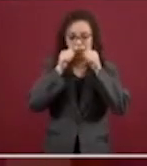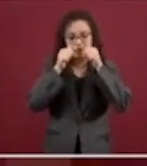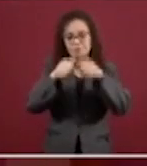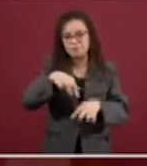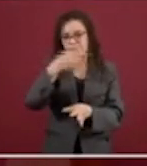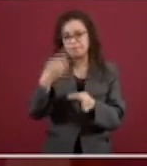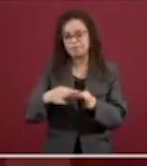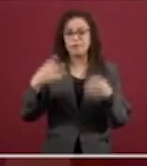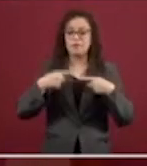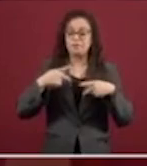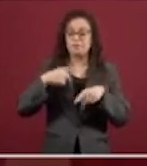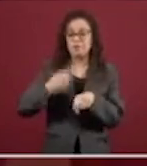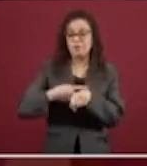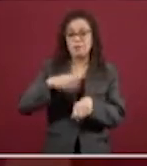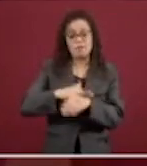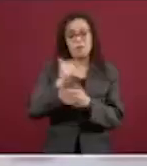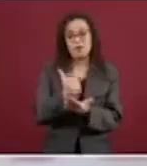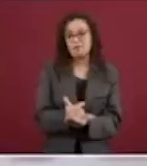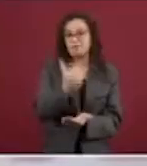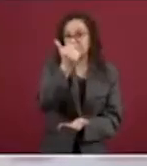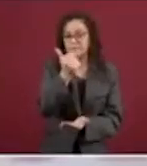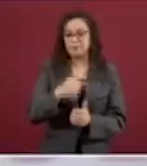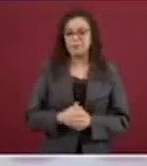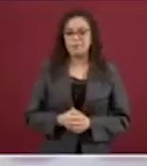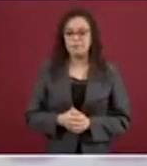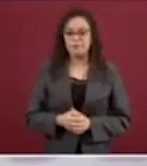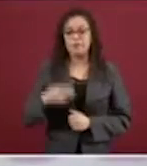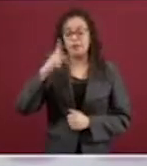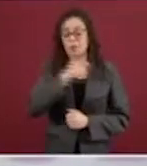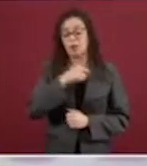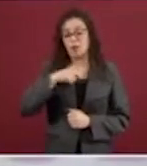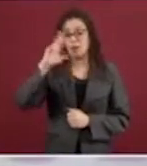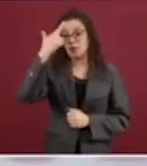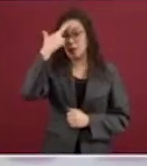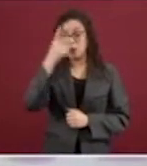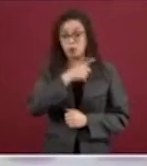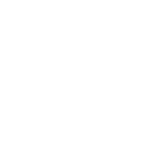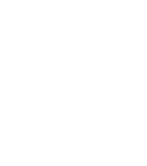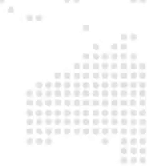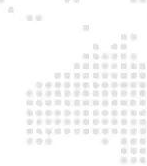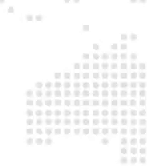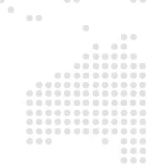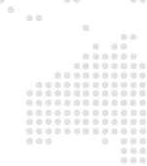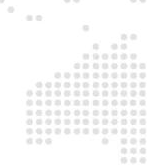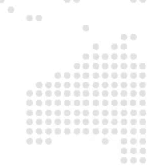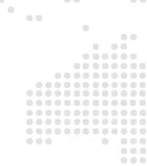Pero recordemos que también no solo vamos a atender a los más graves, debemos atender a todos.